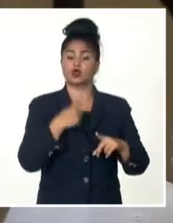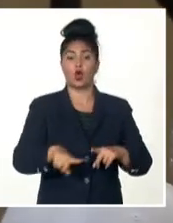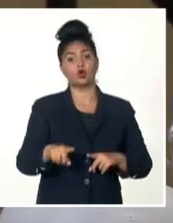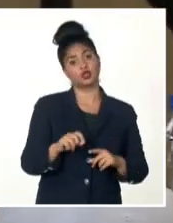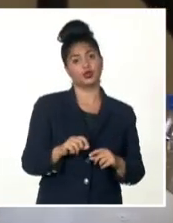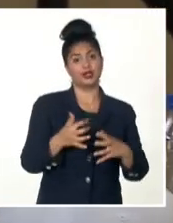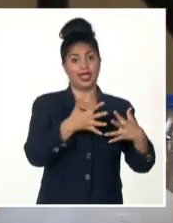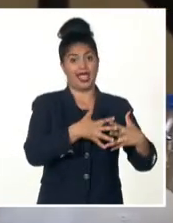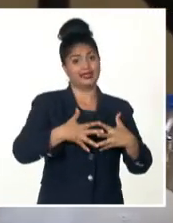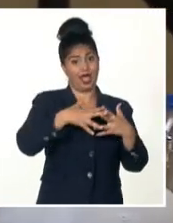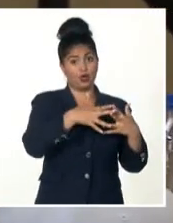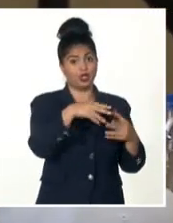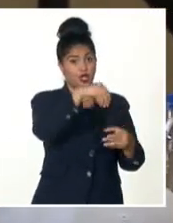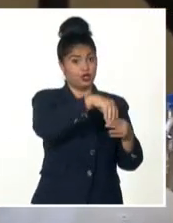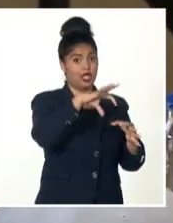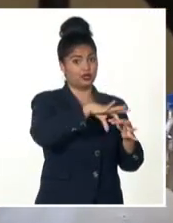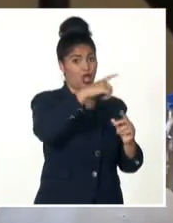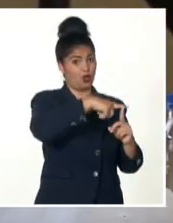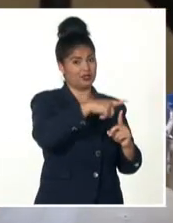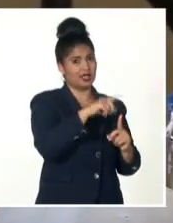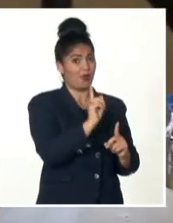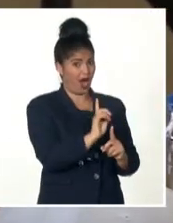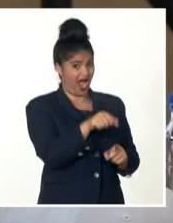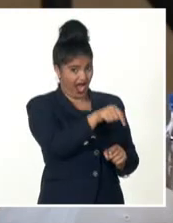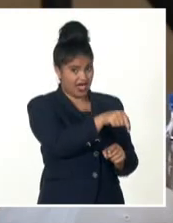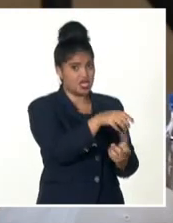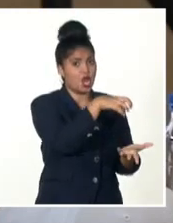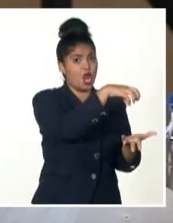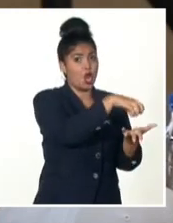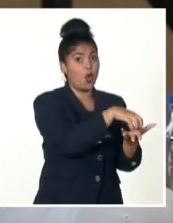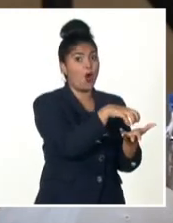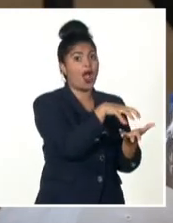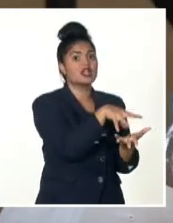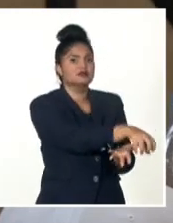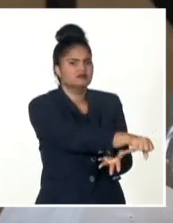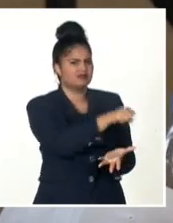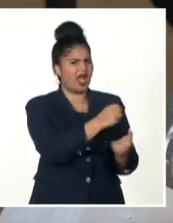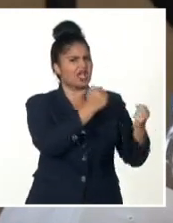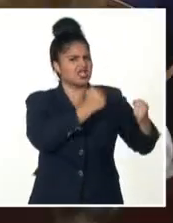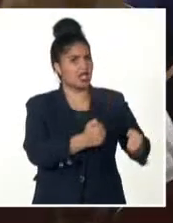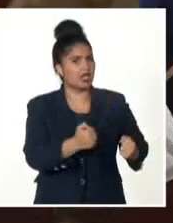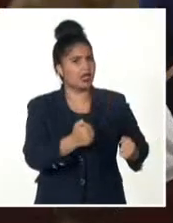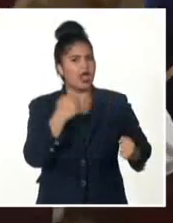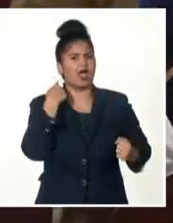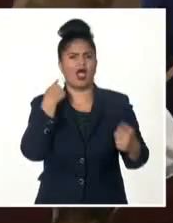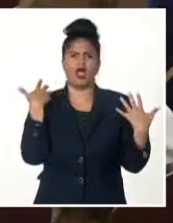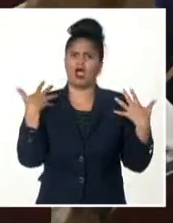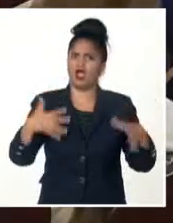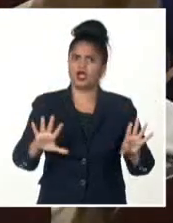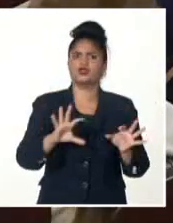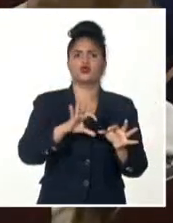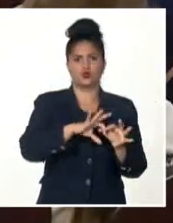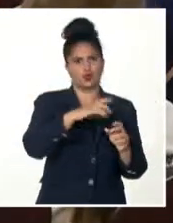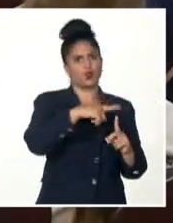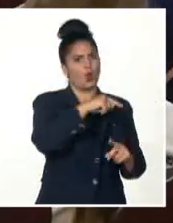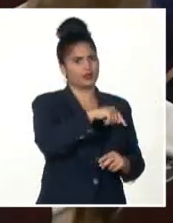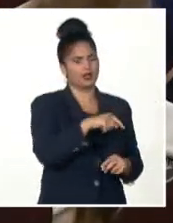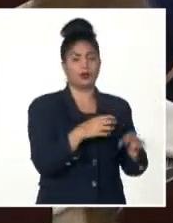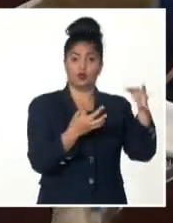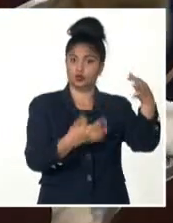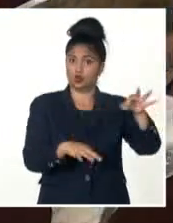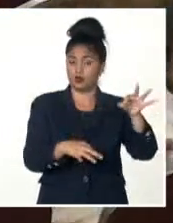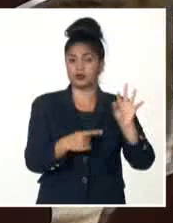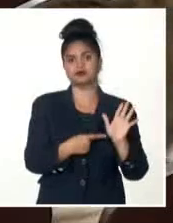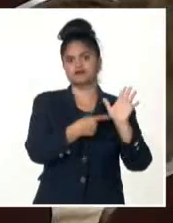ocupado ilegalmente por una base naval estadounidense en la bahía de Guantánamo. El documento muestra la disposición